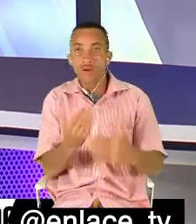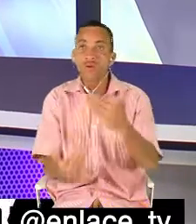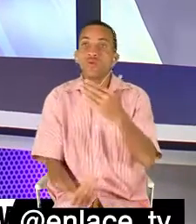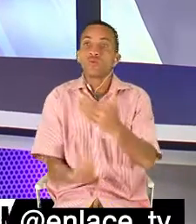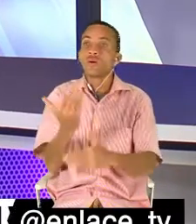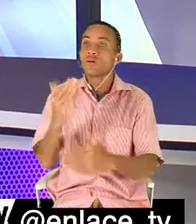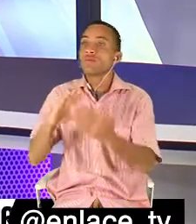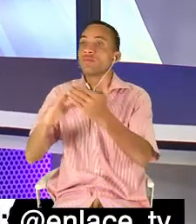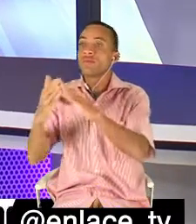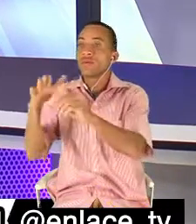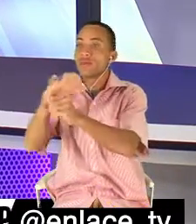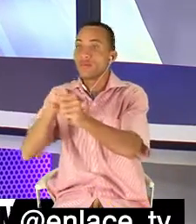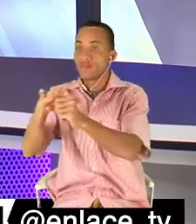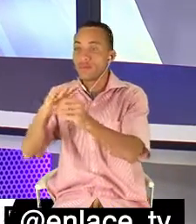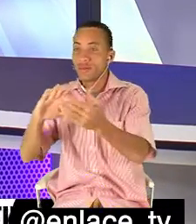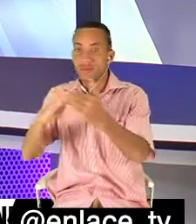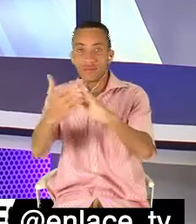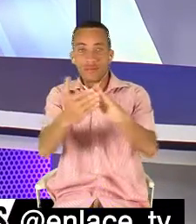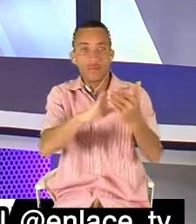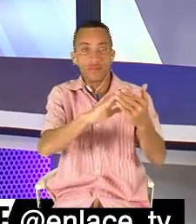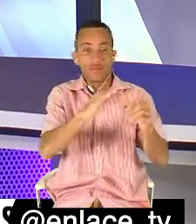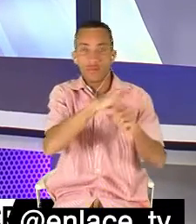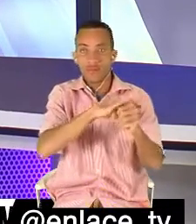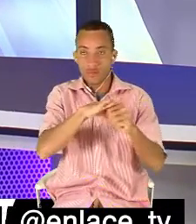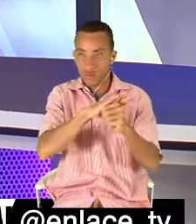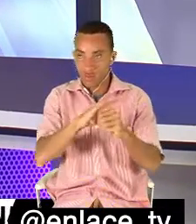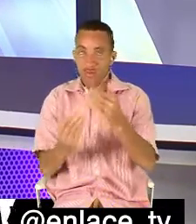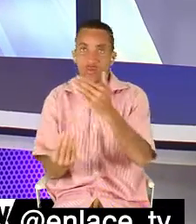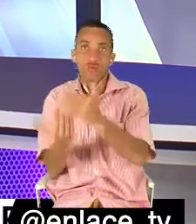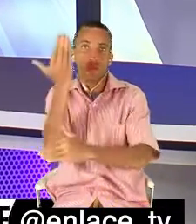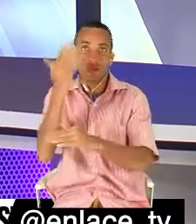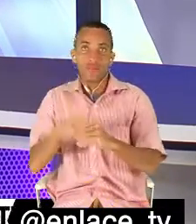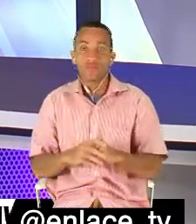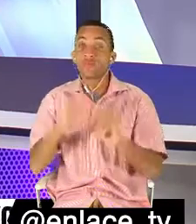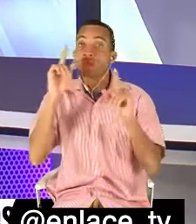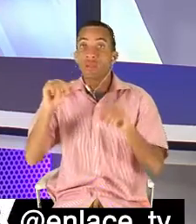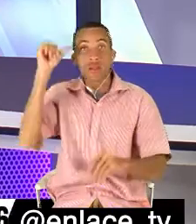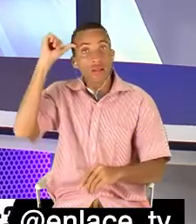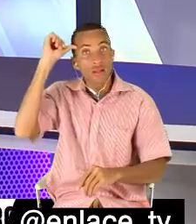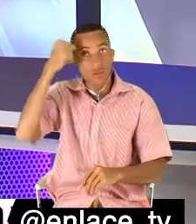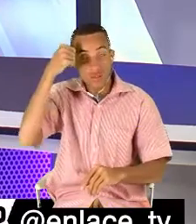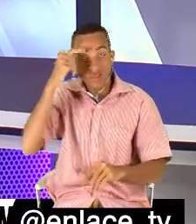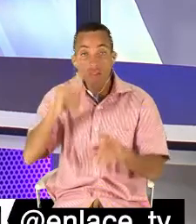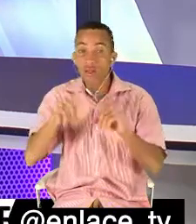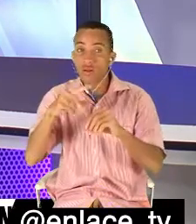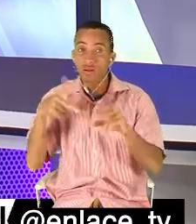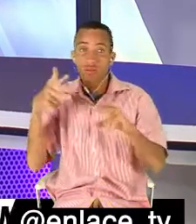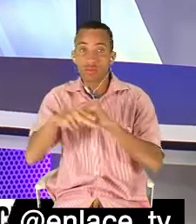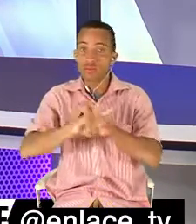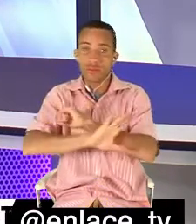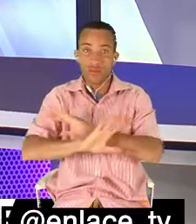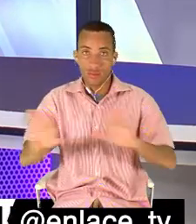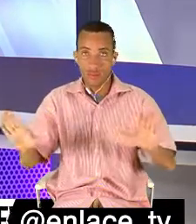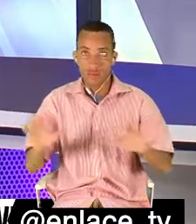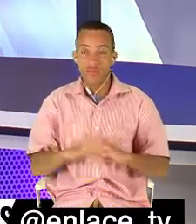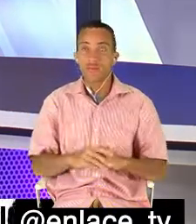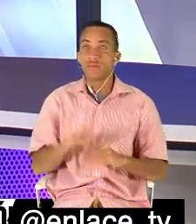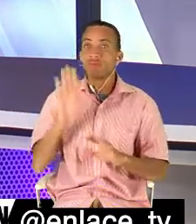acción comunal. La secretaria de gobierno encargada recuerda que las impugnaciones se hacen ante asojuntas como primera